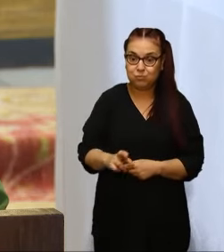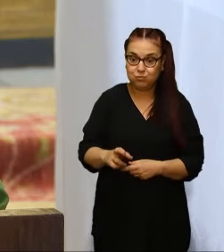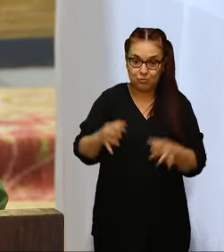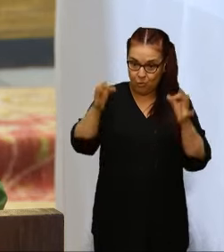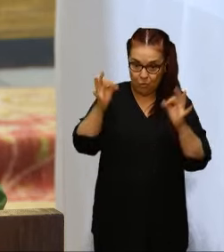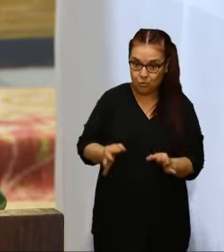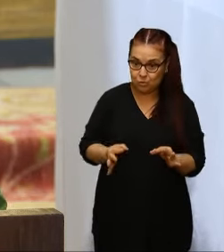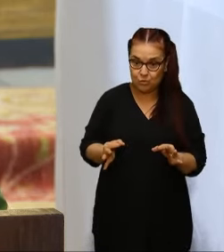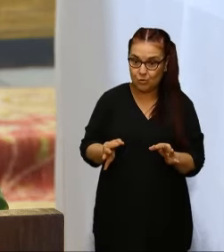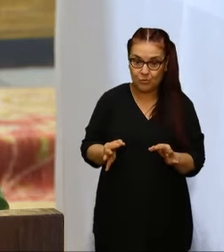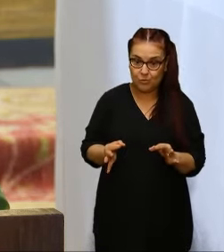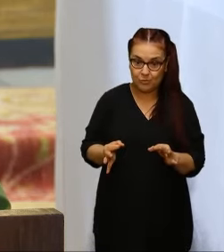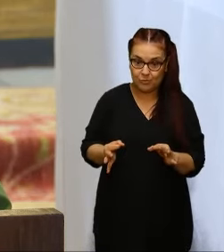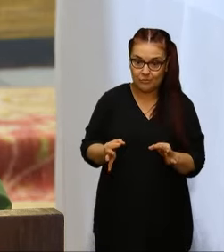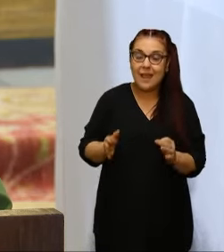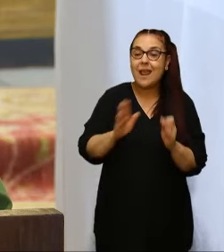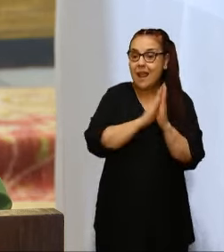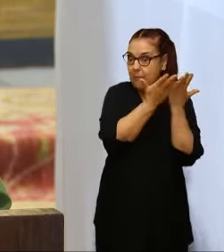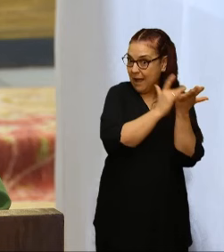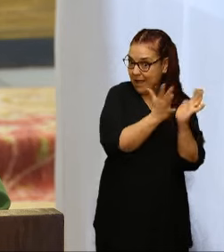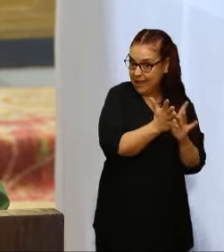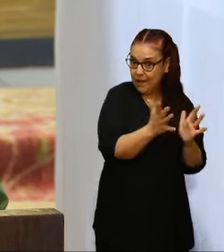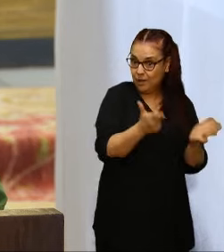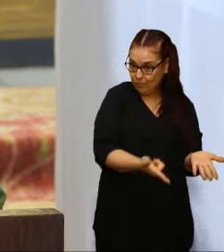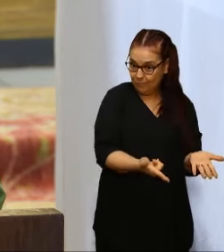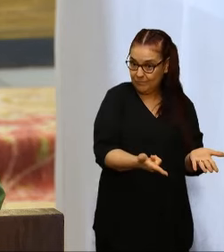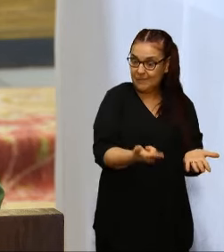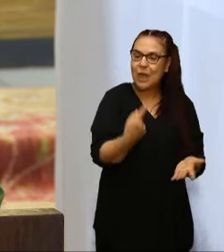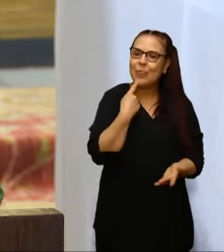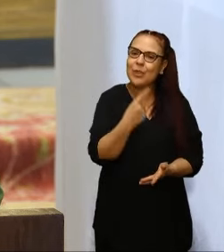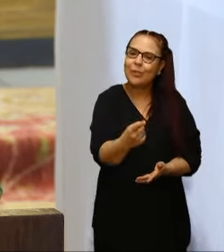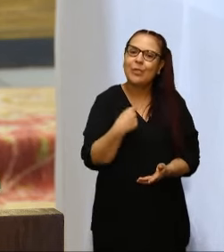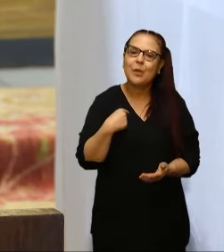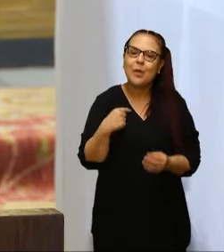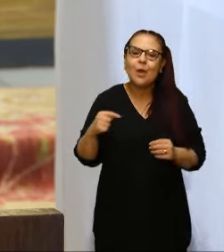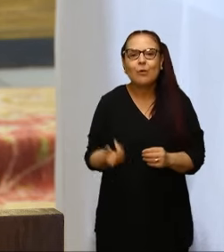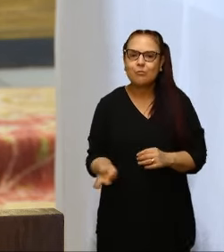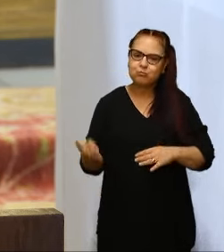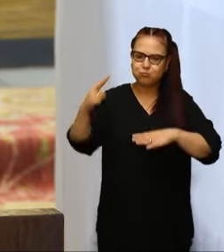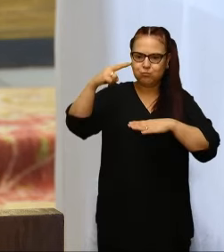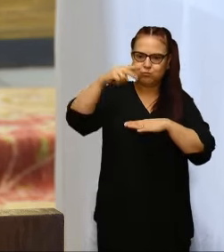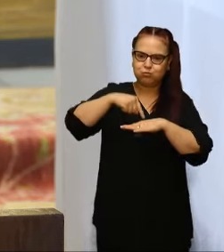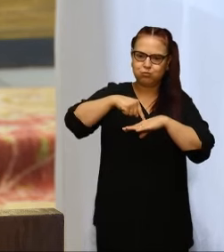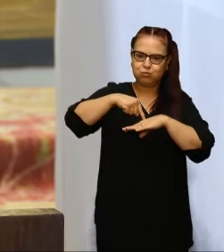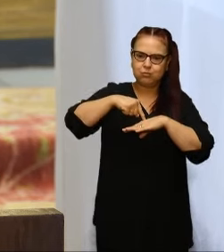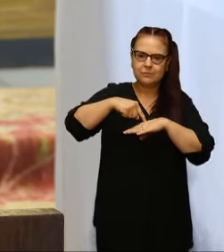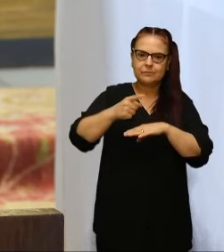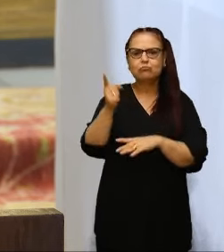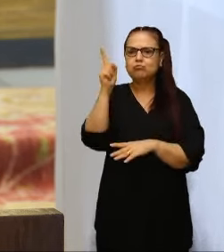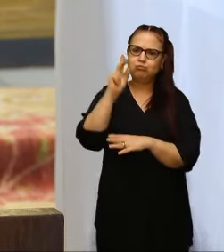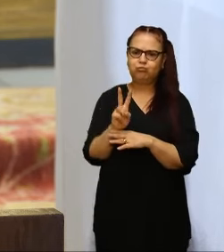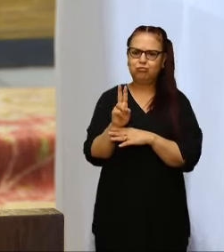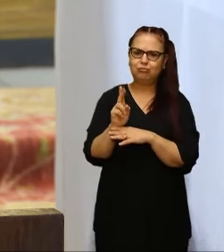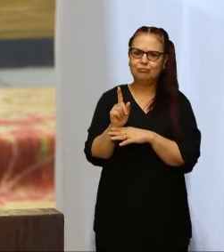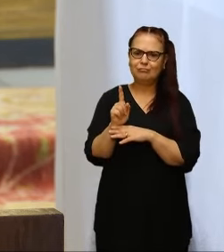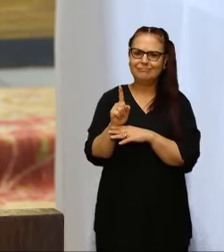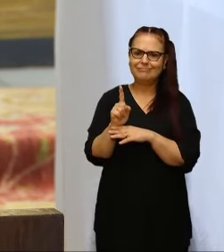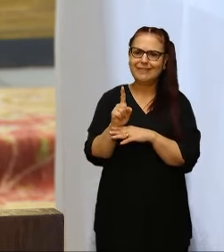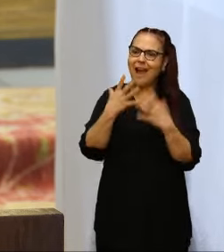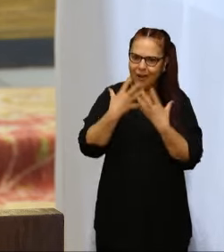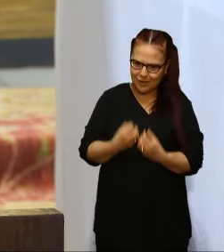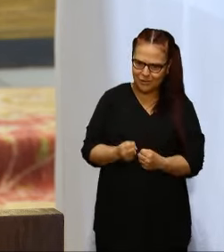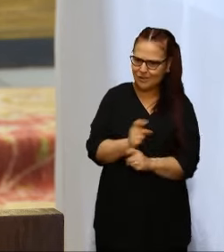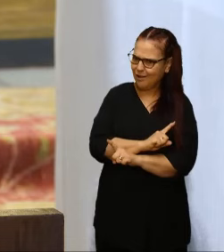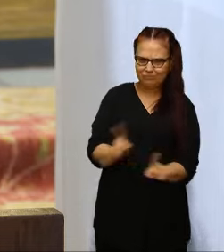justamente en el Evangelio. Levantaos, alzad la cabeza, o sea, nada de desesperanza, nada de